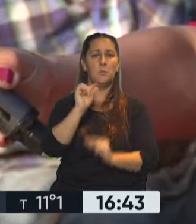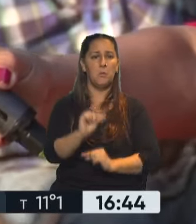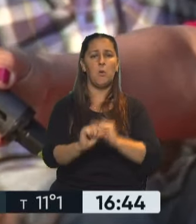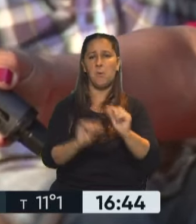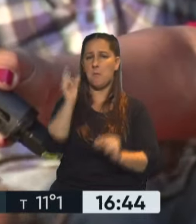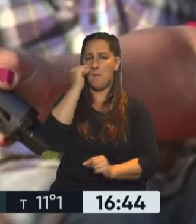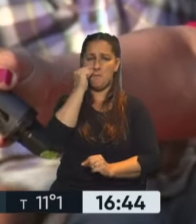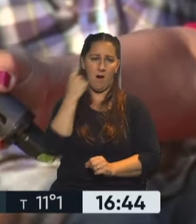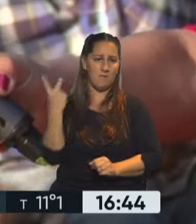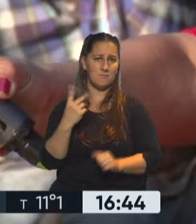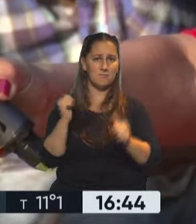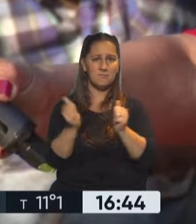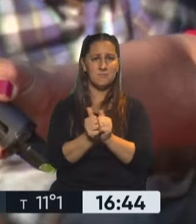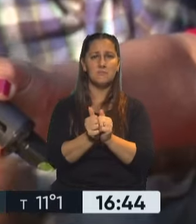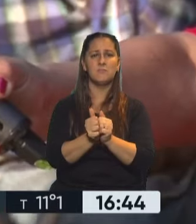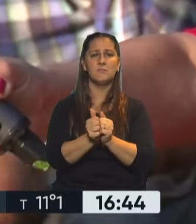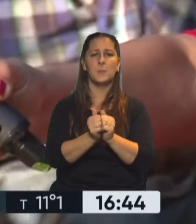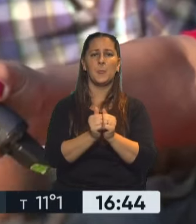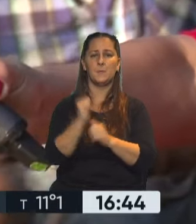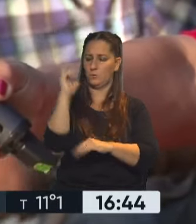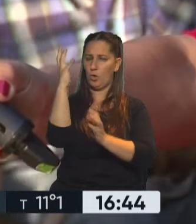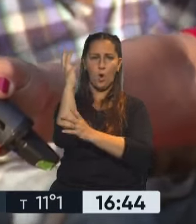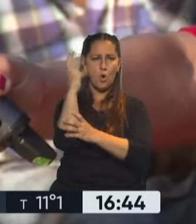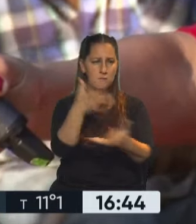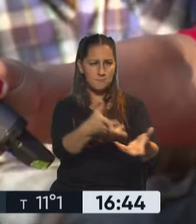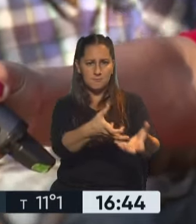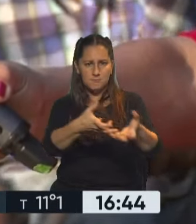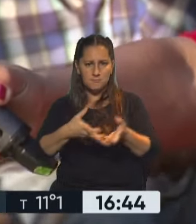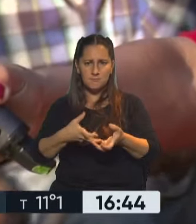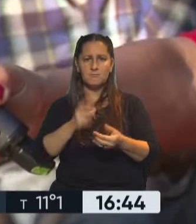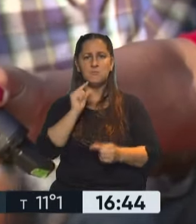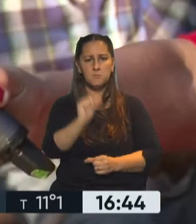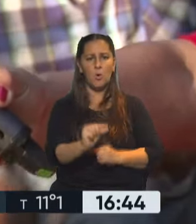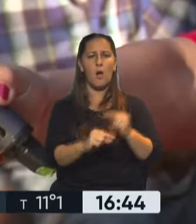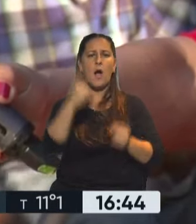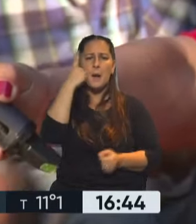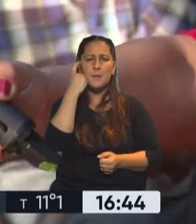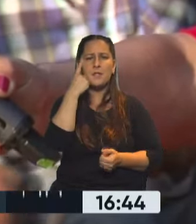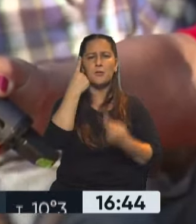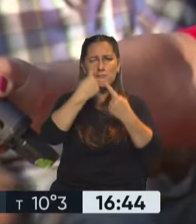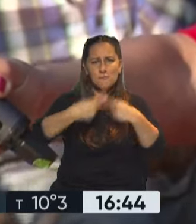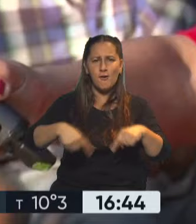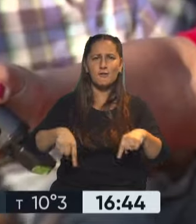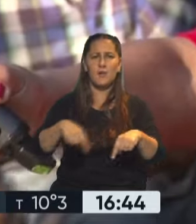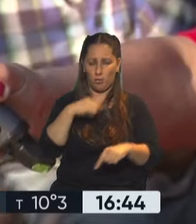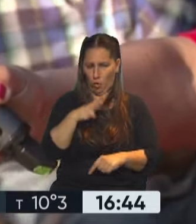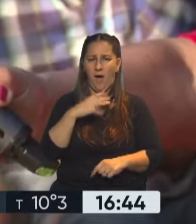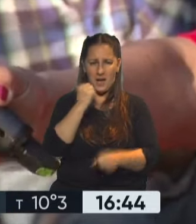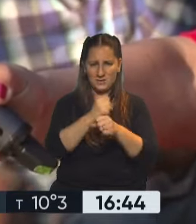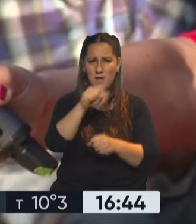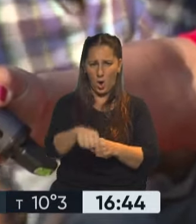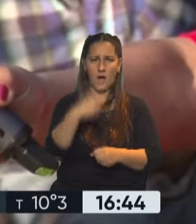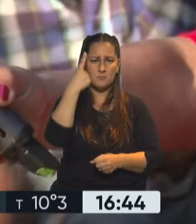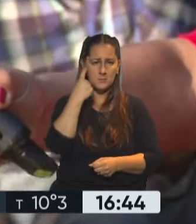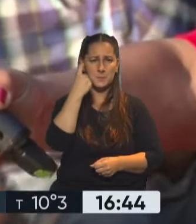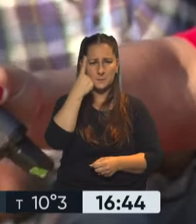papá, trayendo ese tronco de ceibo y empezamos. Y después con el tiempo he ido aprendiendo cosas y sigo, claro, aprendiendo. Y seguiré